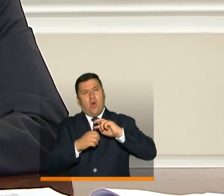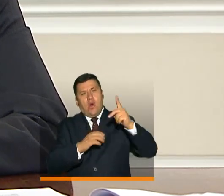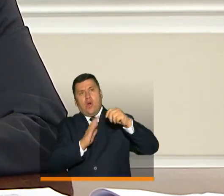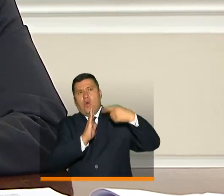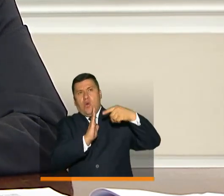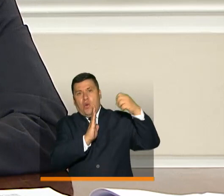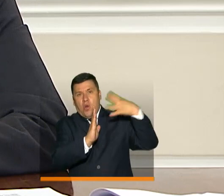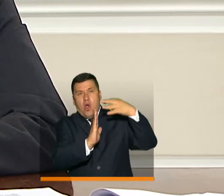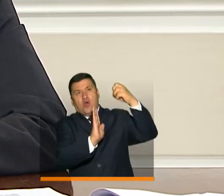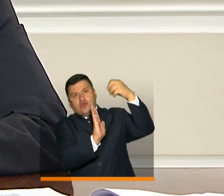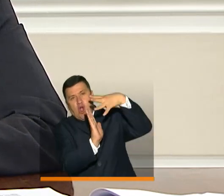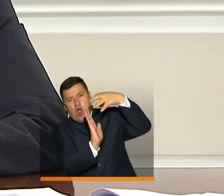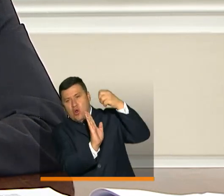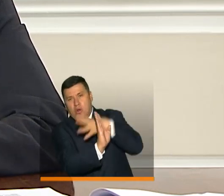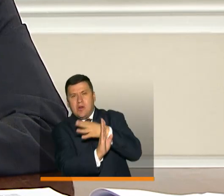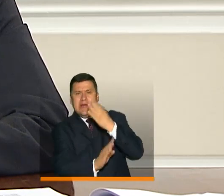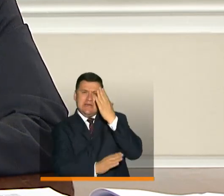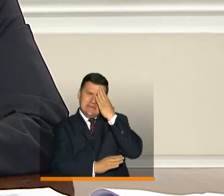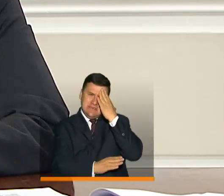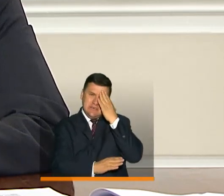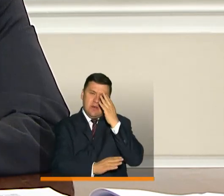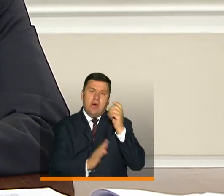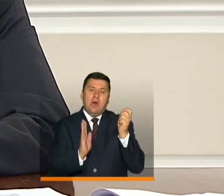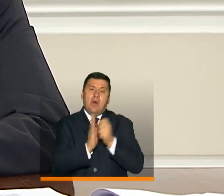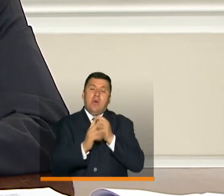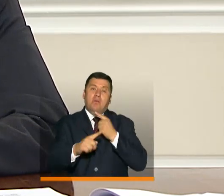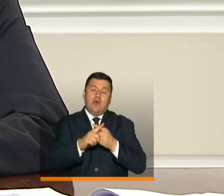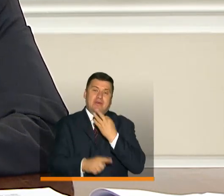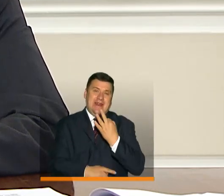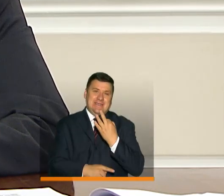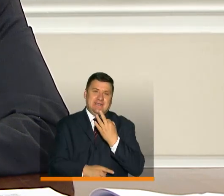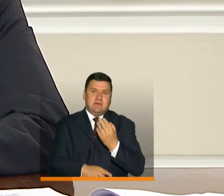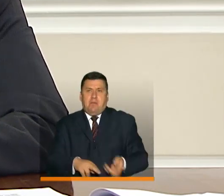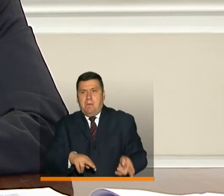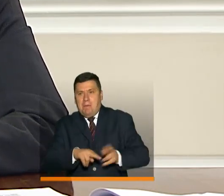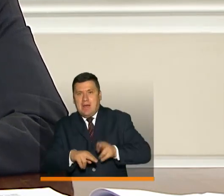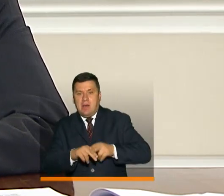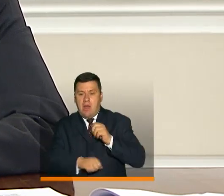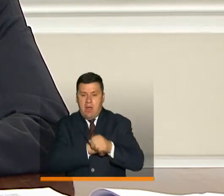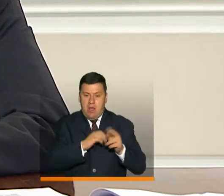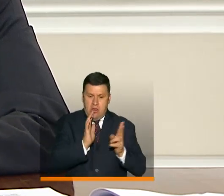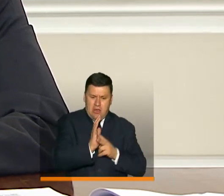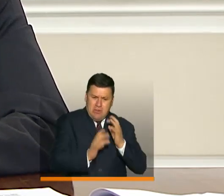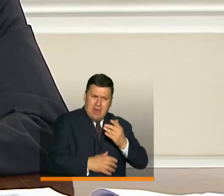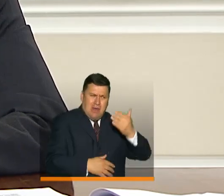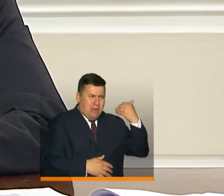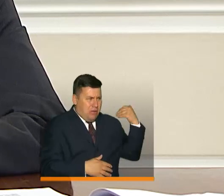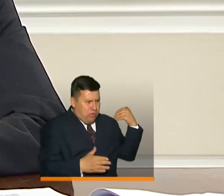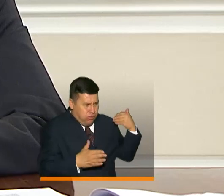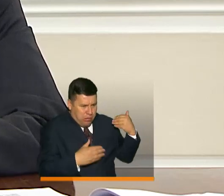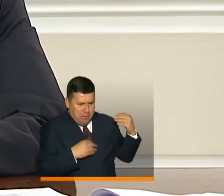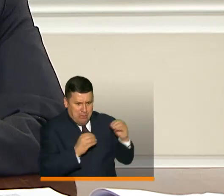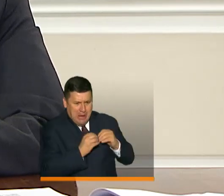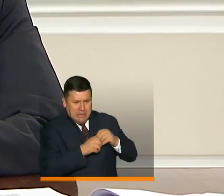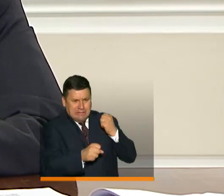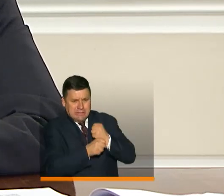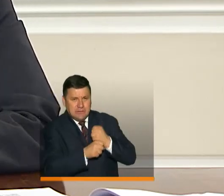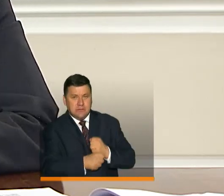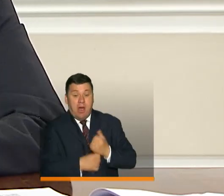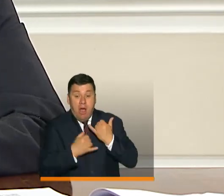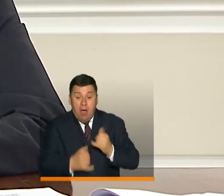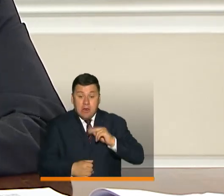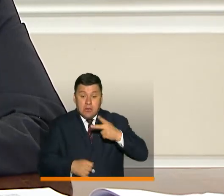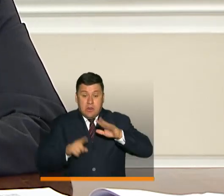alternativas. Eso es haber multiplicado por 3 esa capacidad que encontramos en 2018. Y solo en este segundo